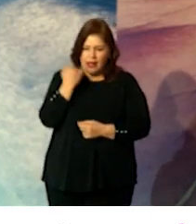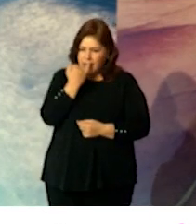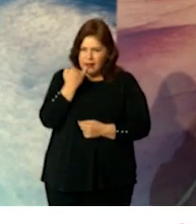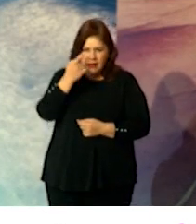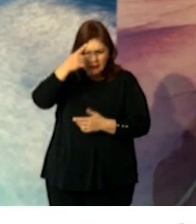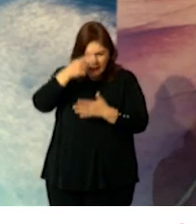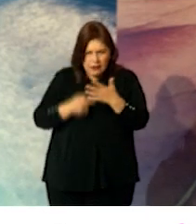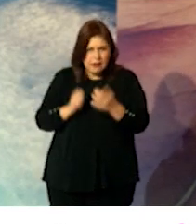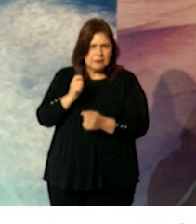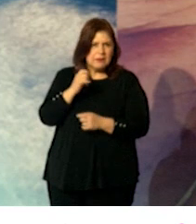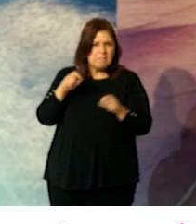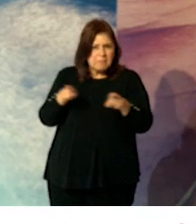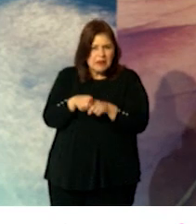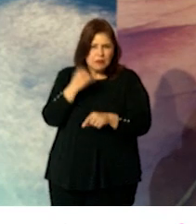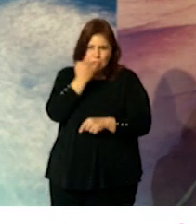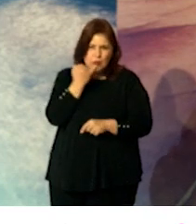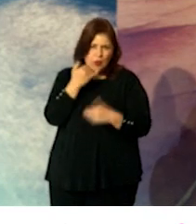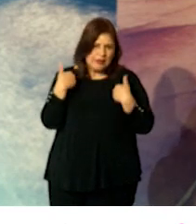entendemos con los brasileños.